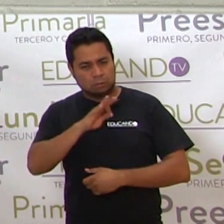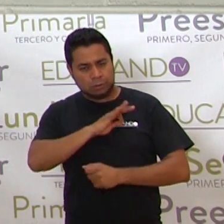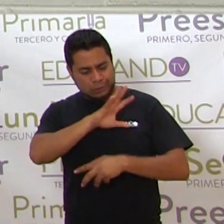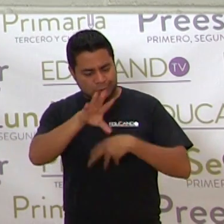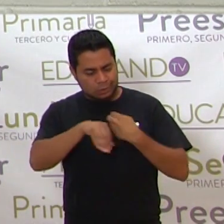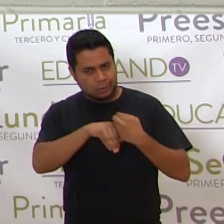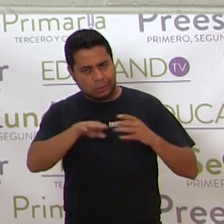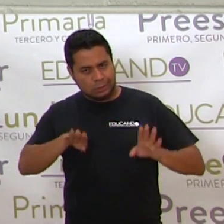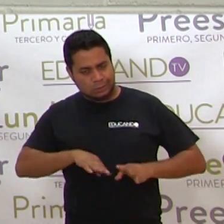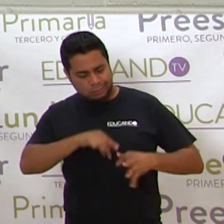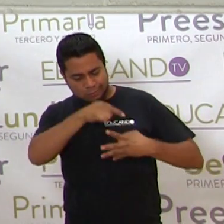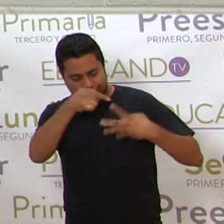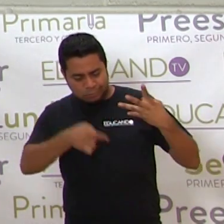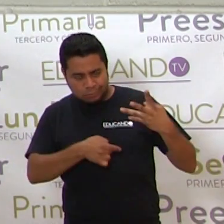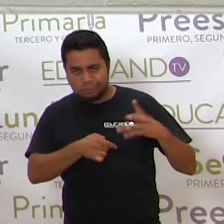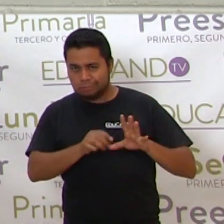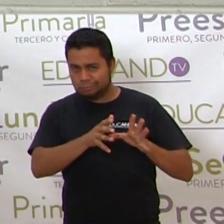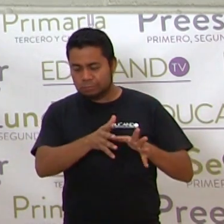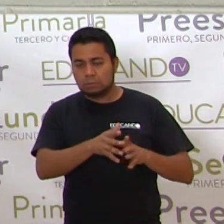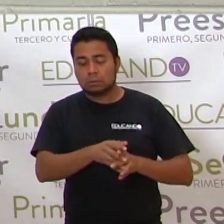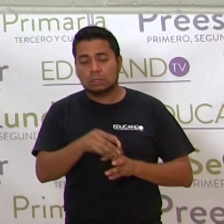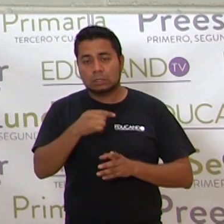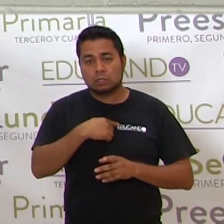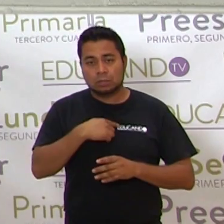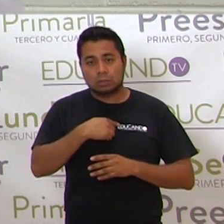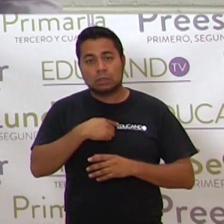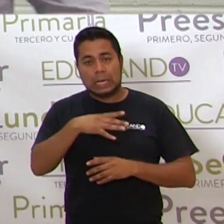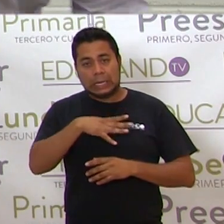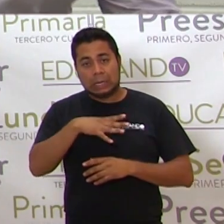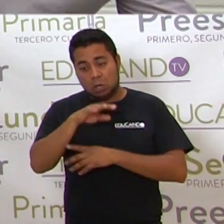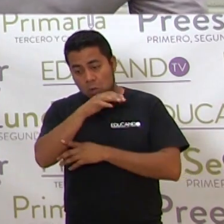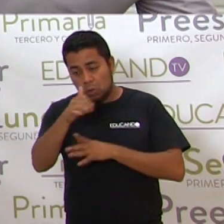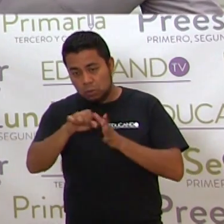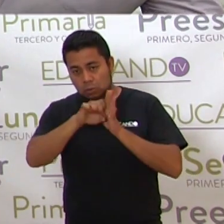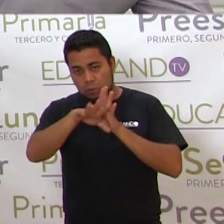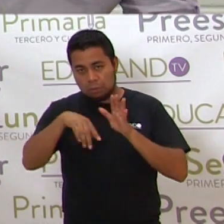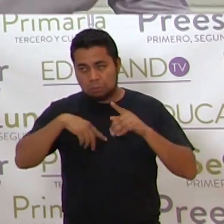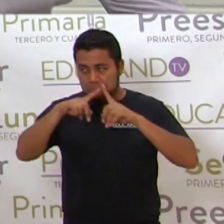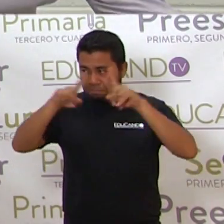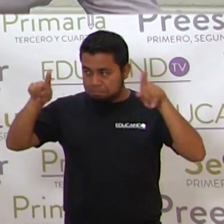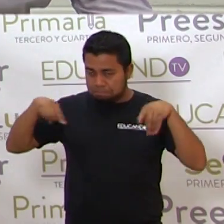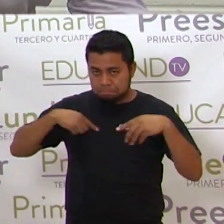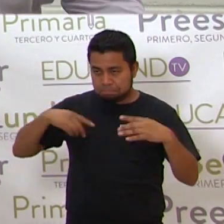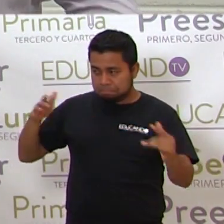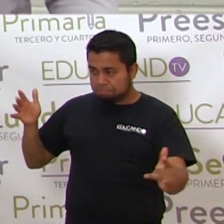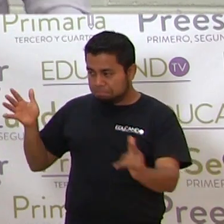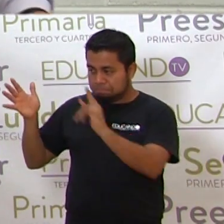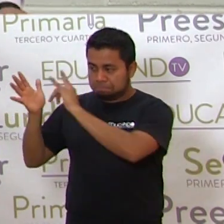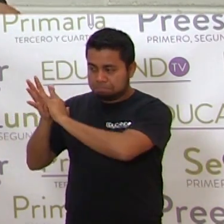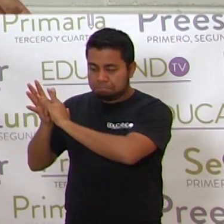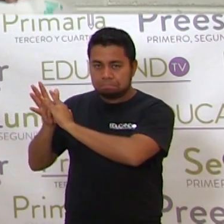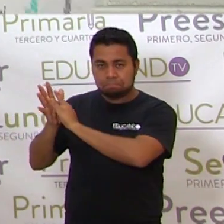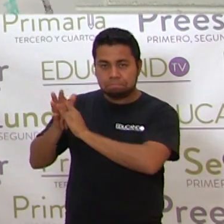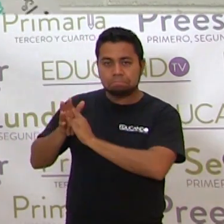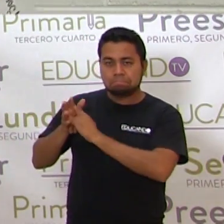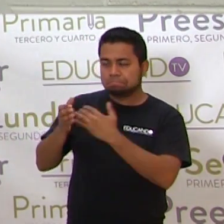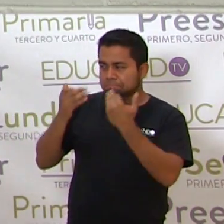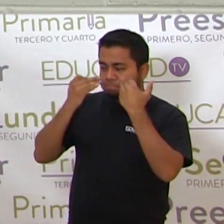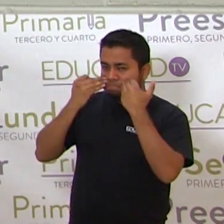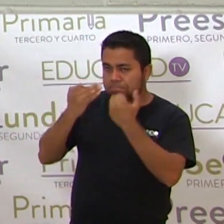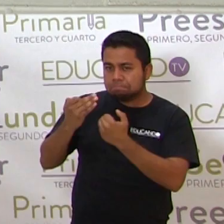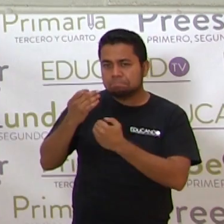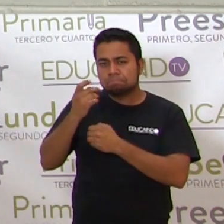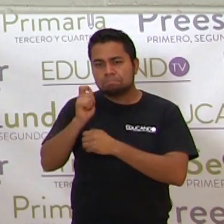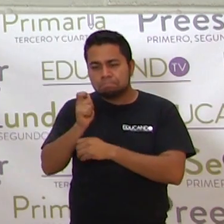características. Te traigo otro ejemplo, el cual voy a pegar en la pizarra y nos va a permitir identificar también de forma